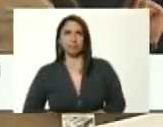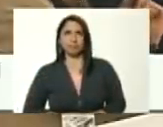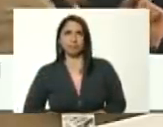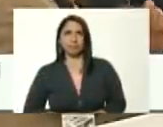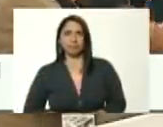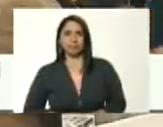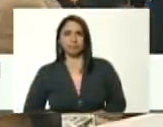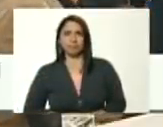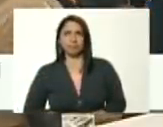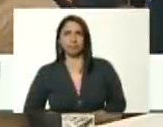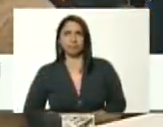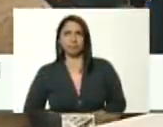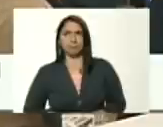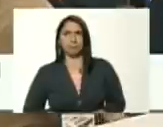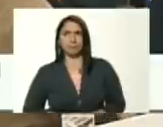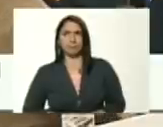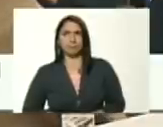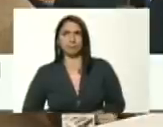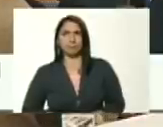anotó